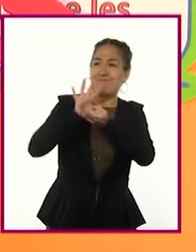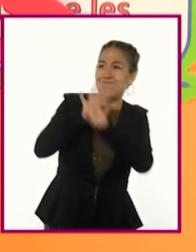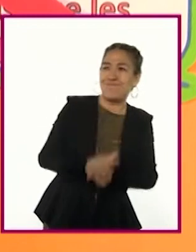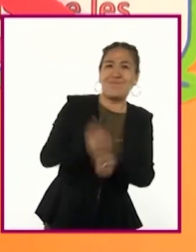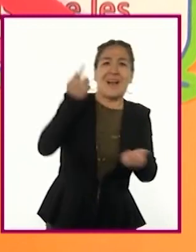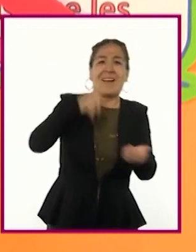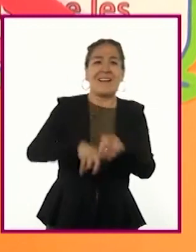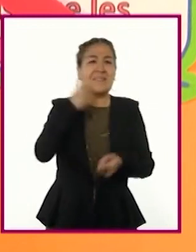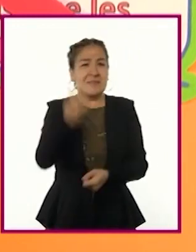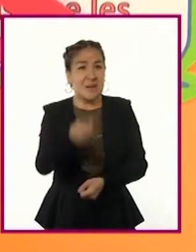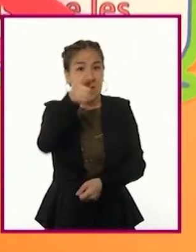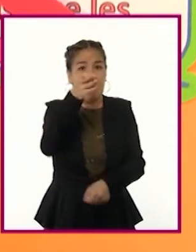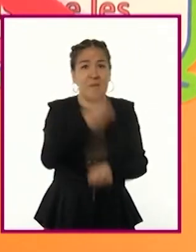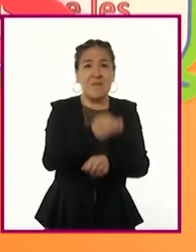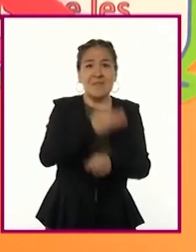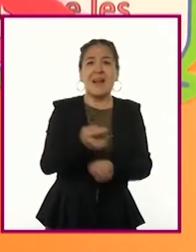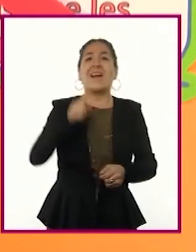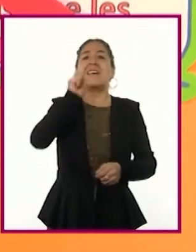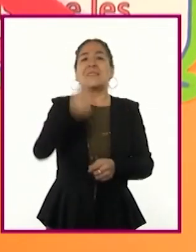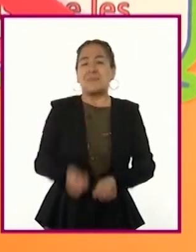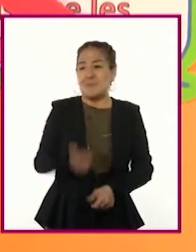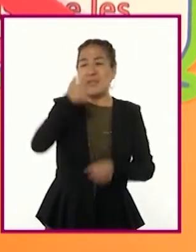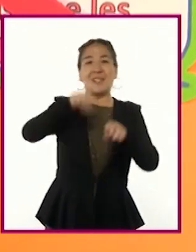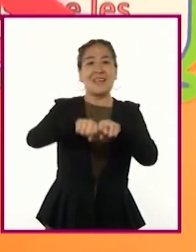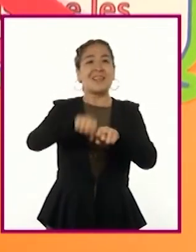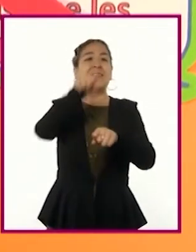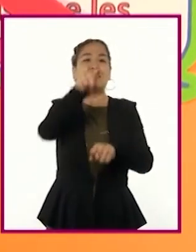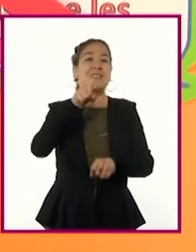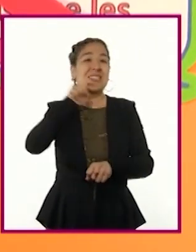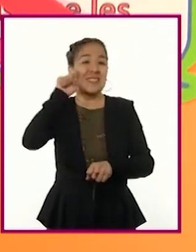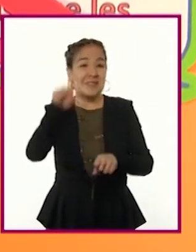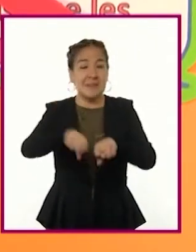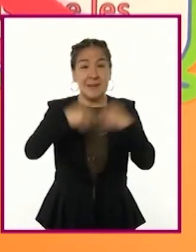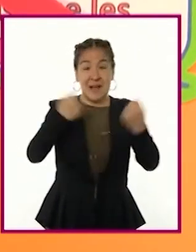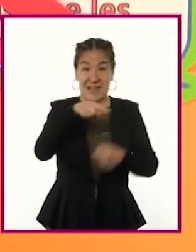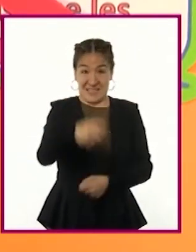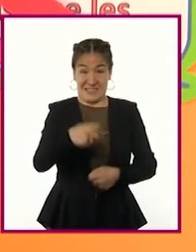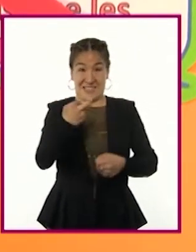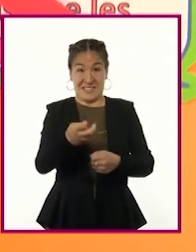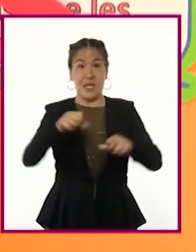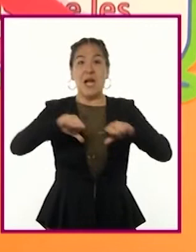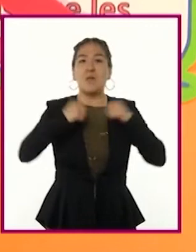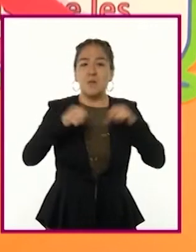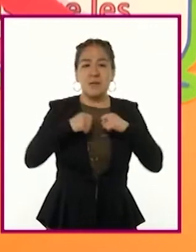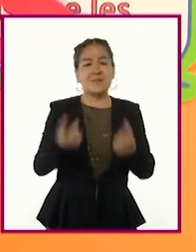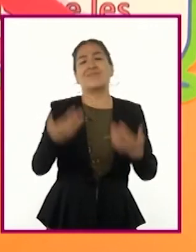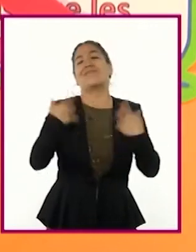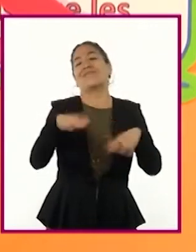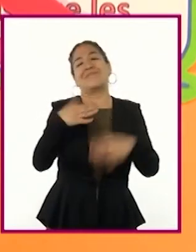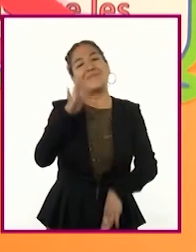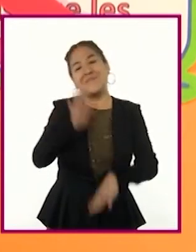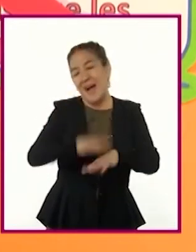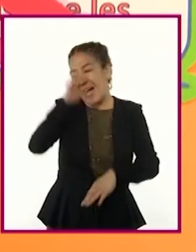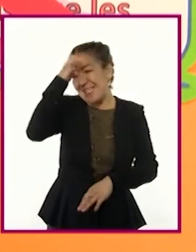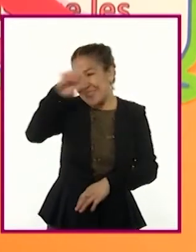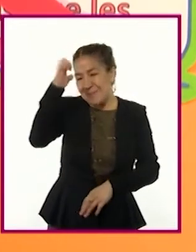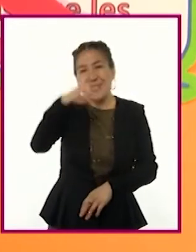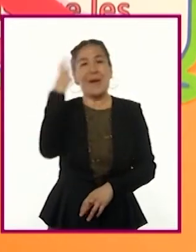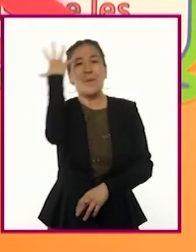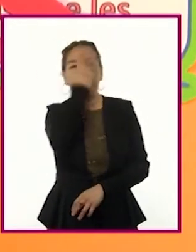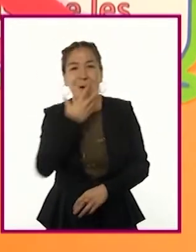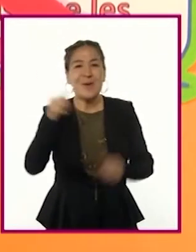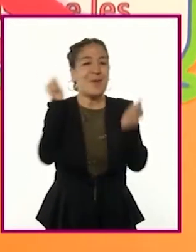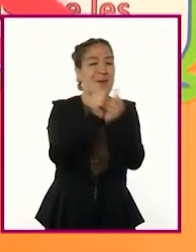en este momento por lo que ocurra en tu primera relación sexual. La adolescencia es una etapa llena de experiencias que compartirás